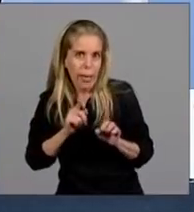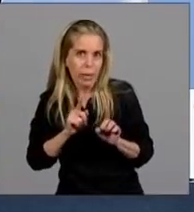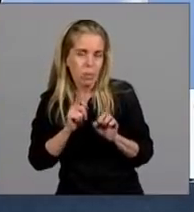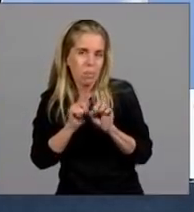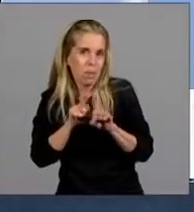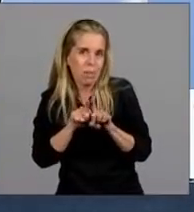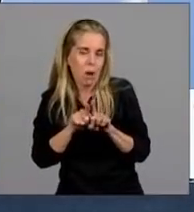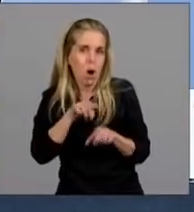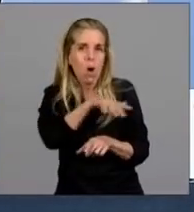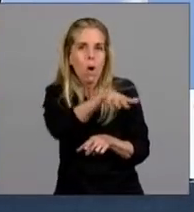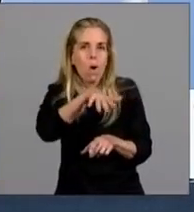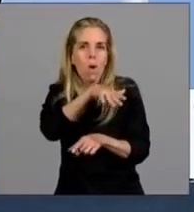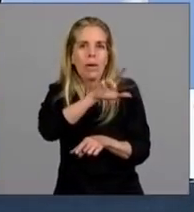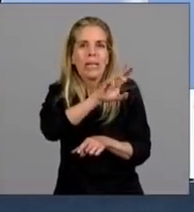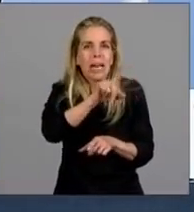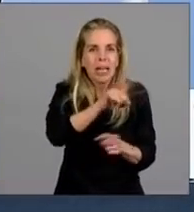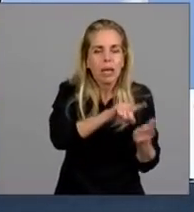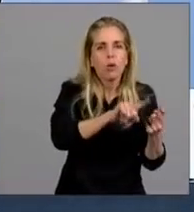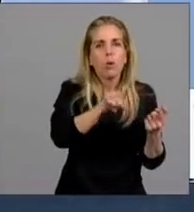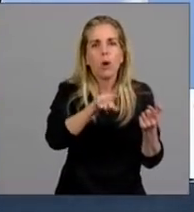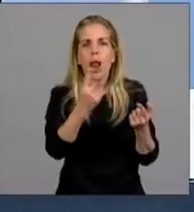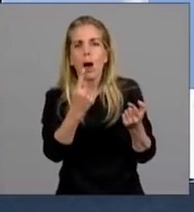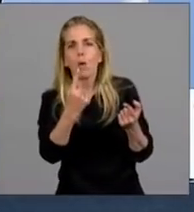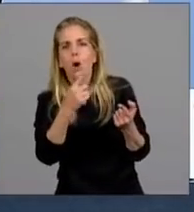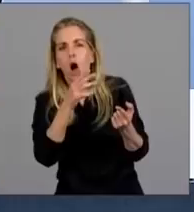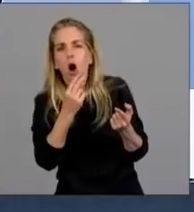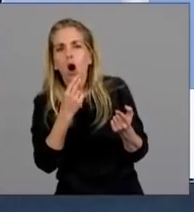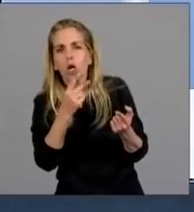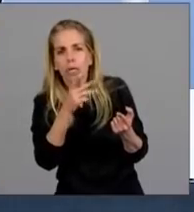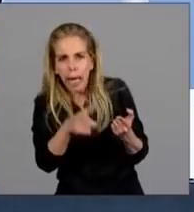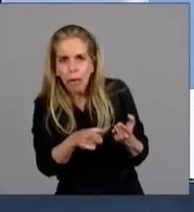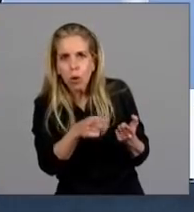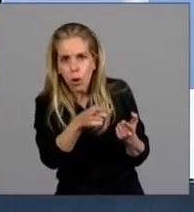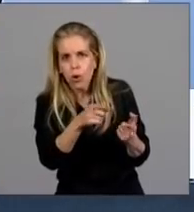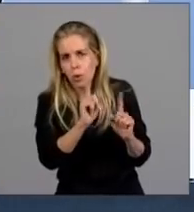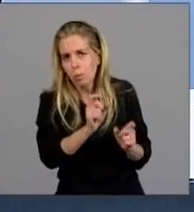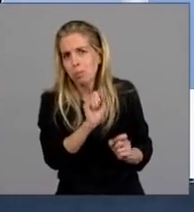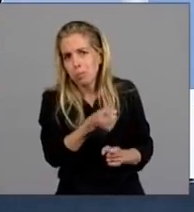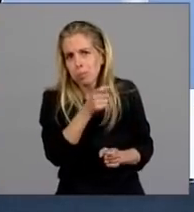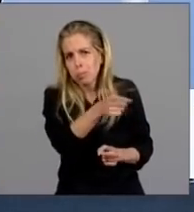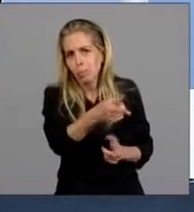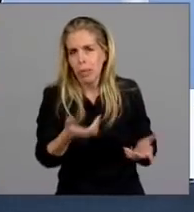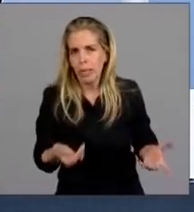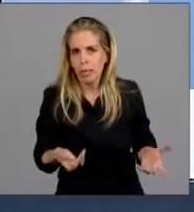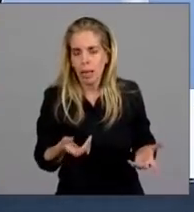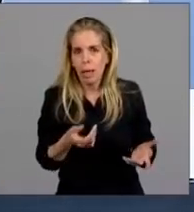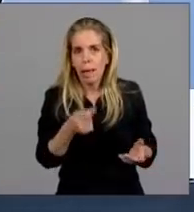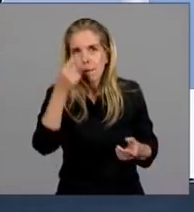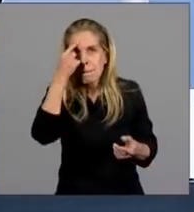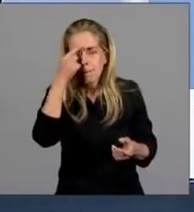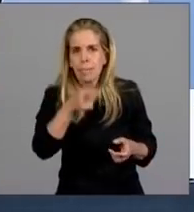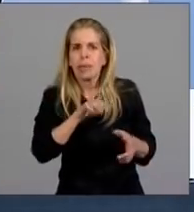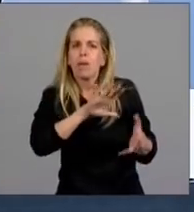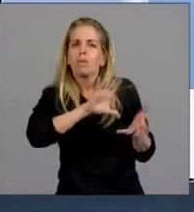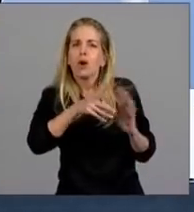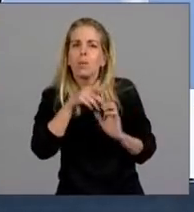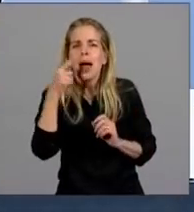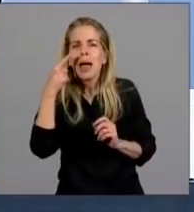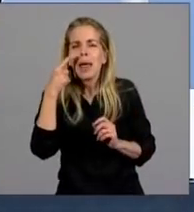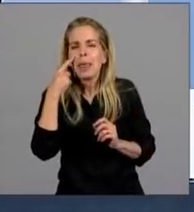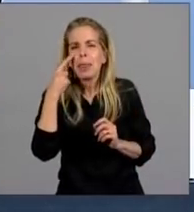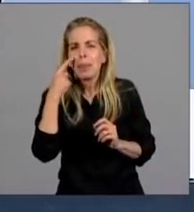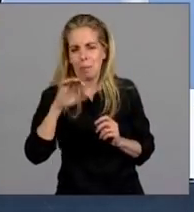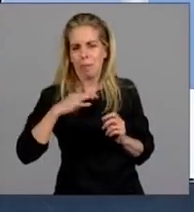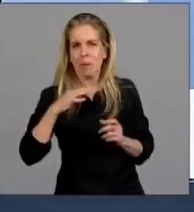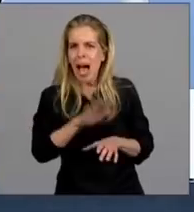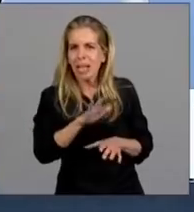la 31 o de la 1114, es que debería ser inadmisible que existieran esas condiciones de vida en